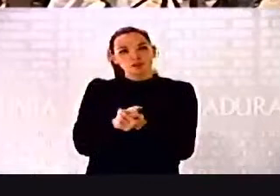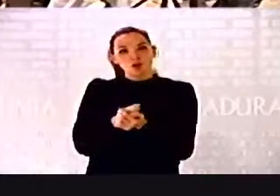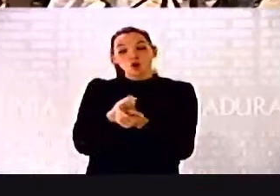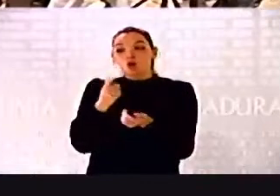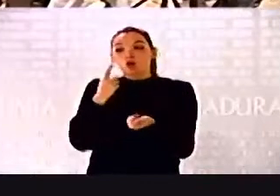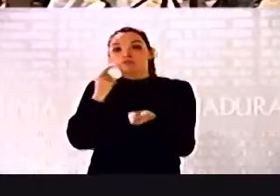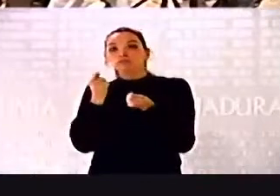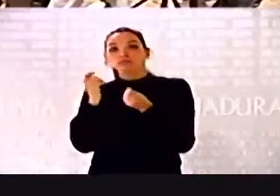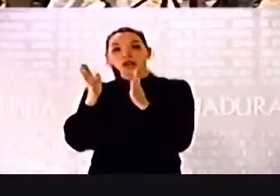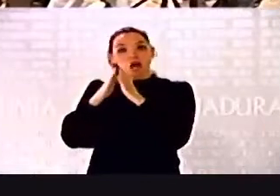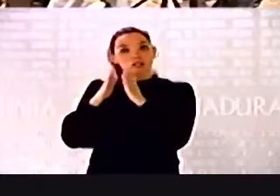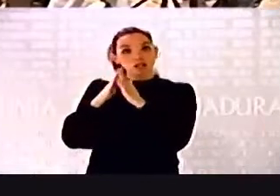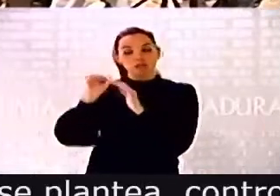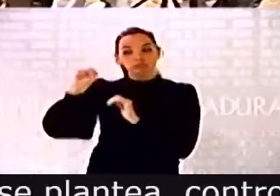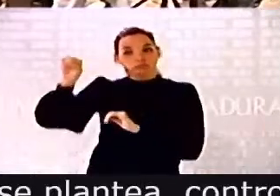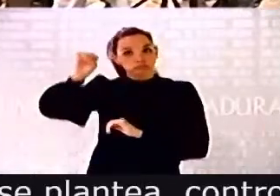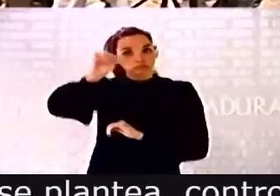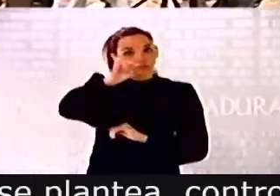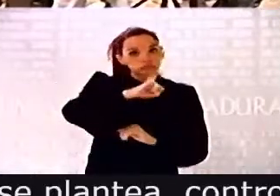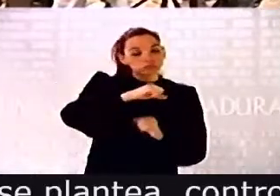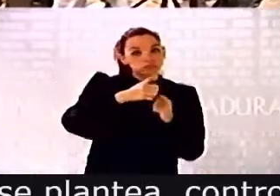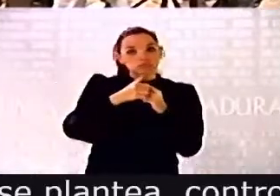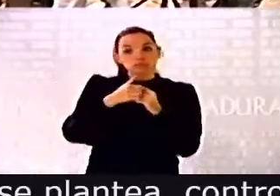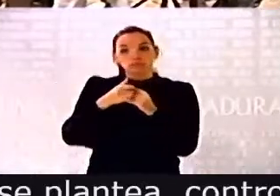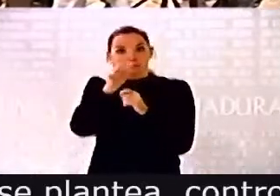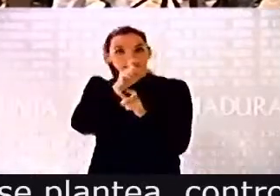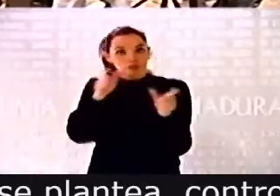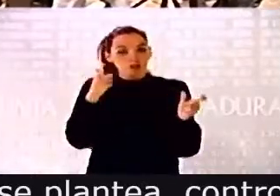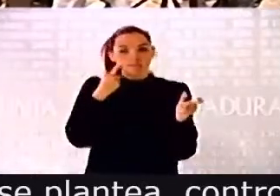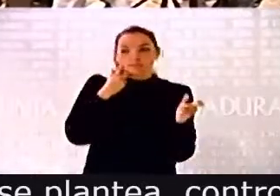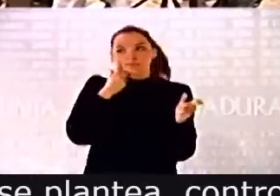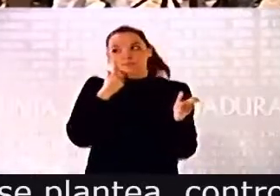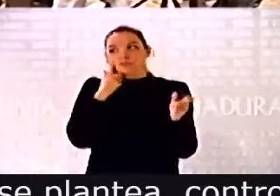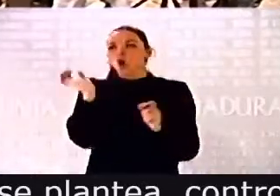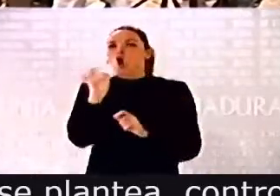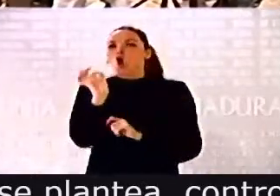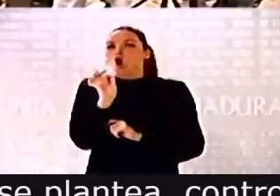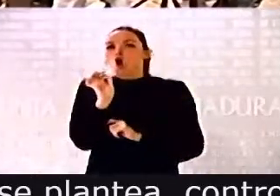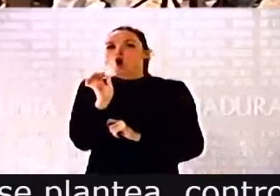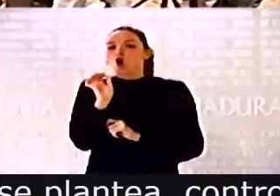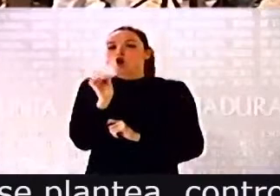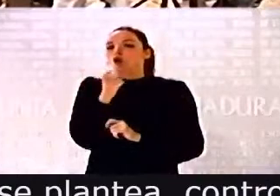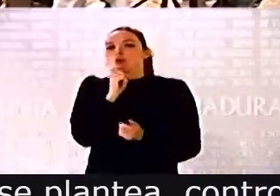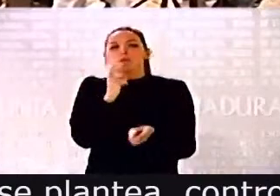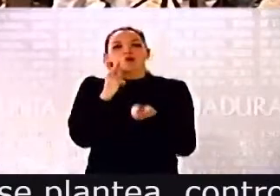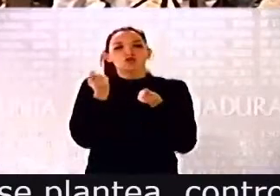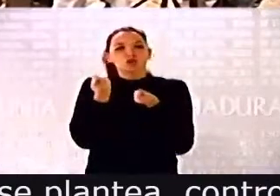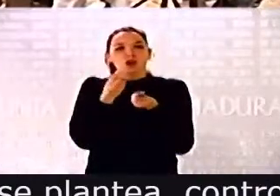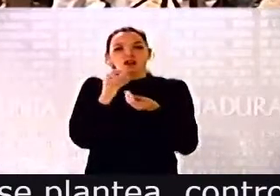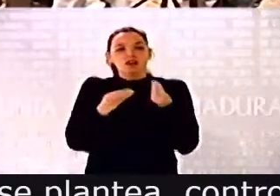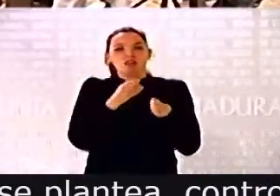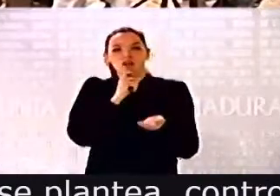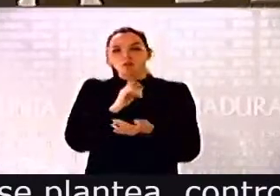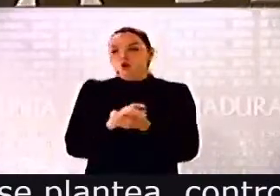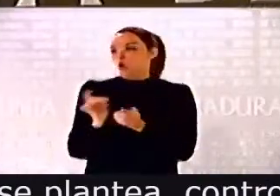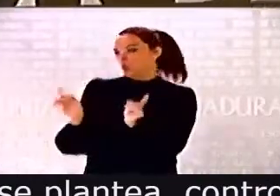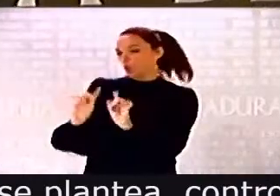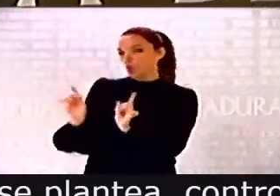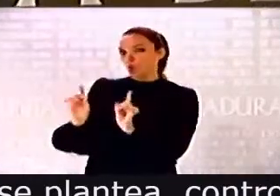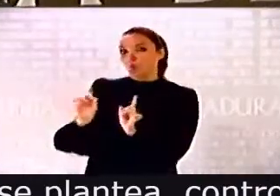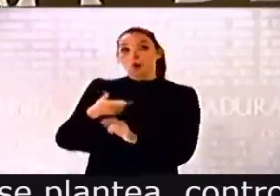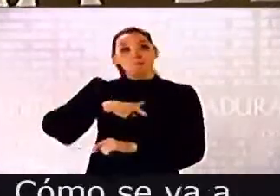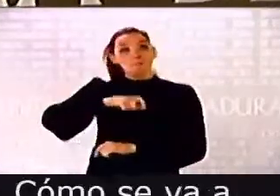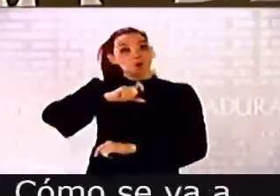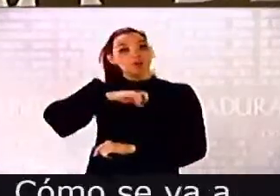control domiciliario? O sea, ¿los agentes se van a presentar en la casa de estas personas para ver si están? No. ¿Cómo se va a controlar eso? Los agentes estarán dentro de